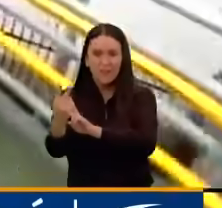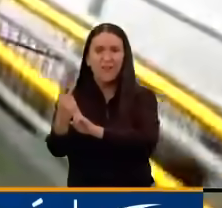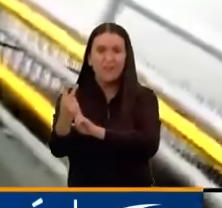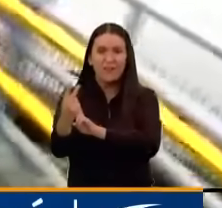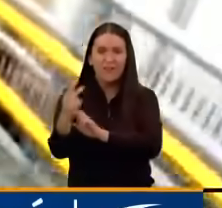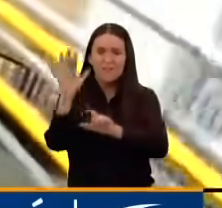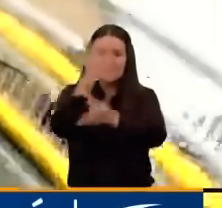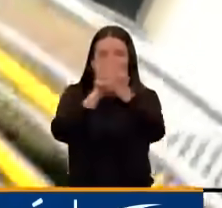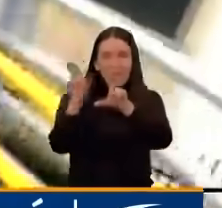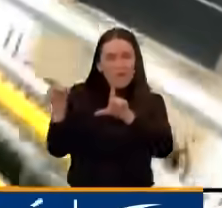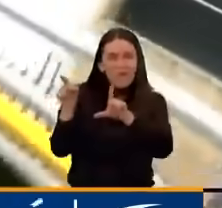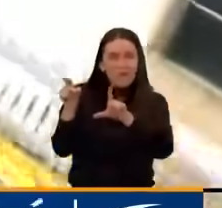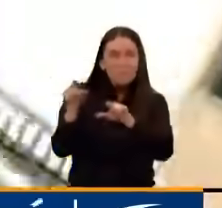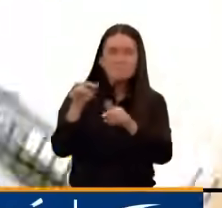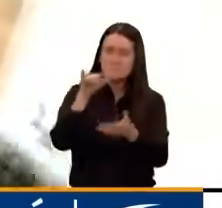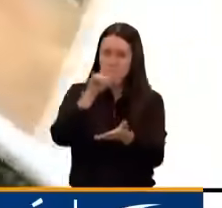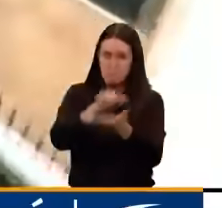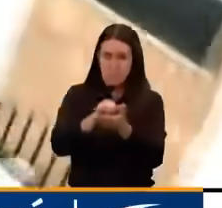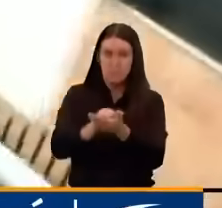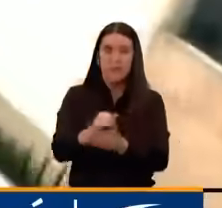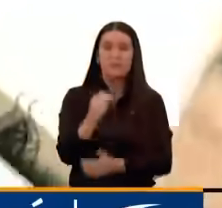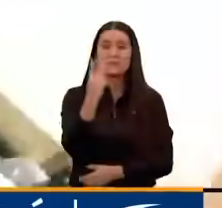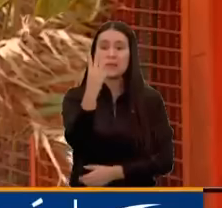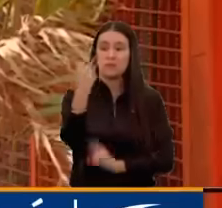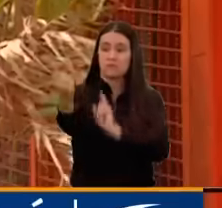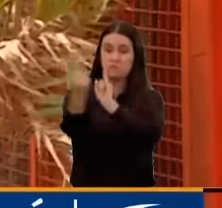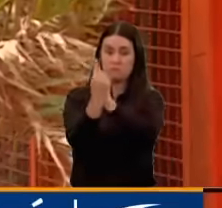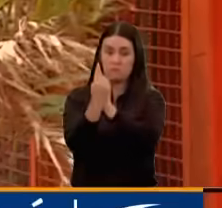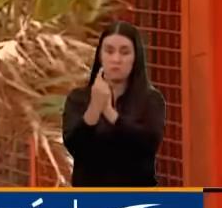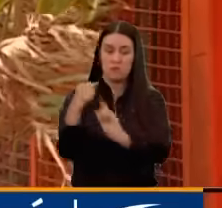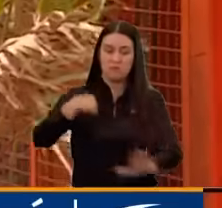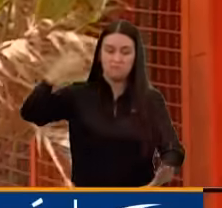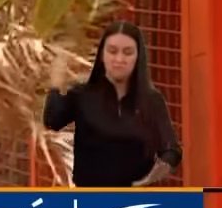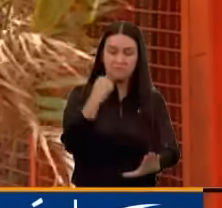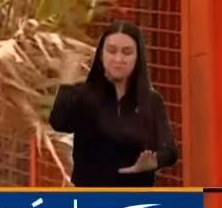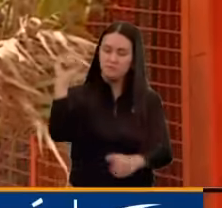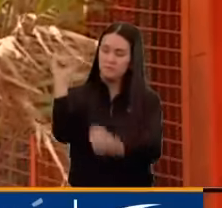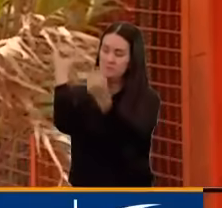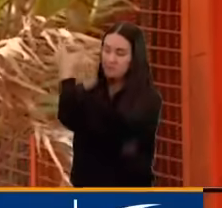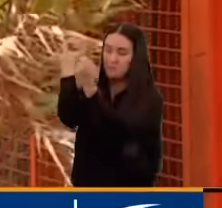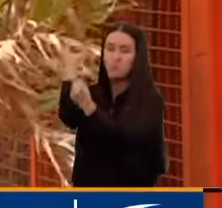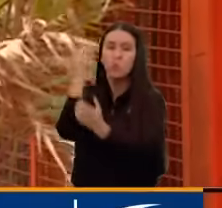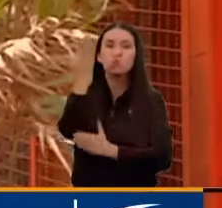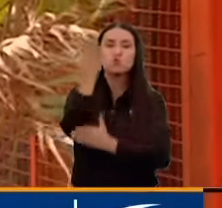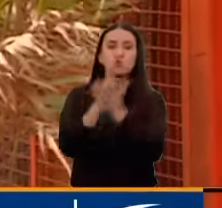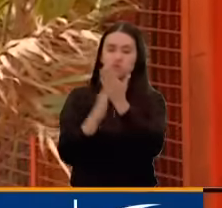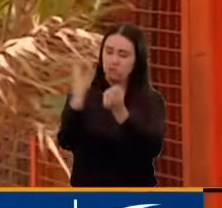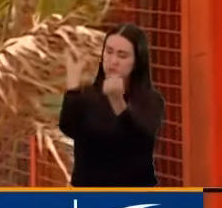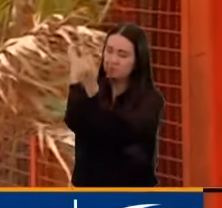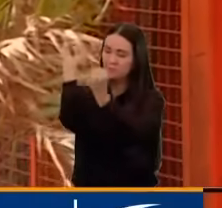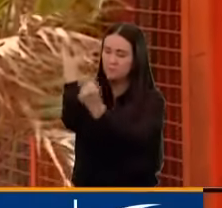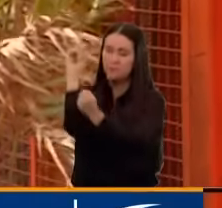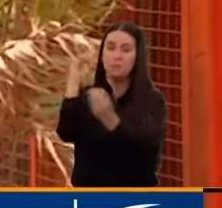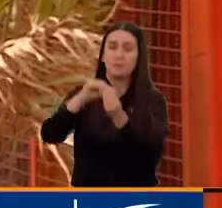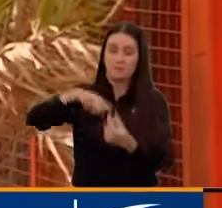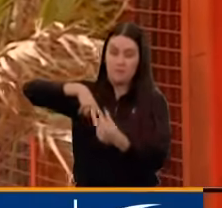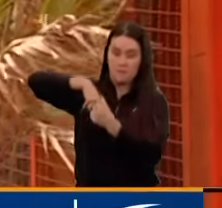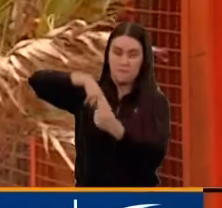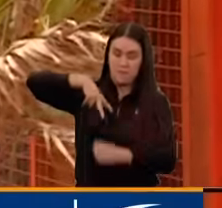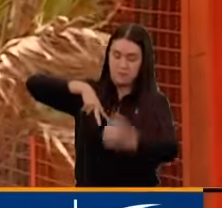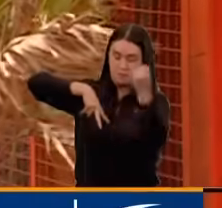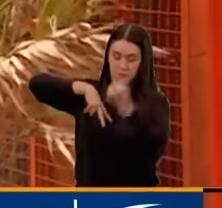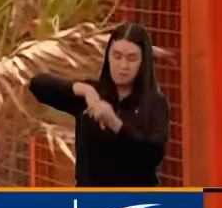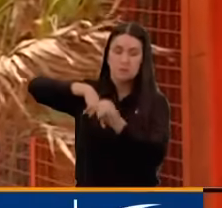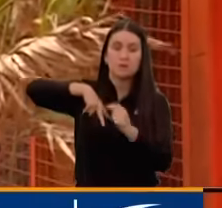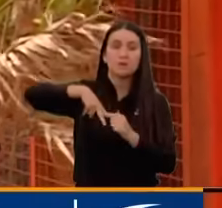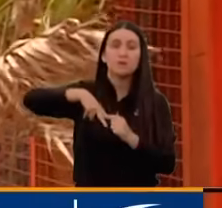aparece en el video y me pegó 3 puñaladas. Me pegó 2 en un brazo y 1 en una pierna. Que la pierna, pues el doctor me dijo